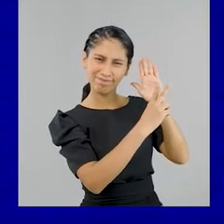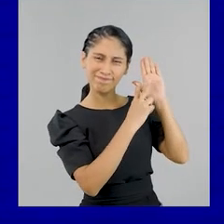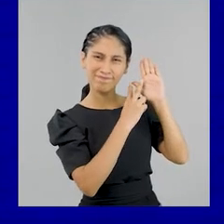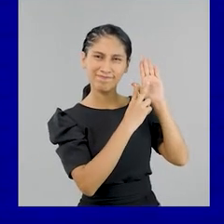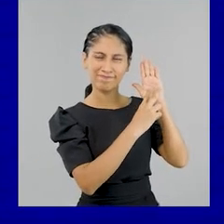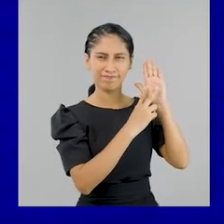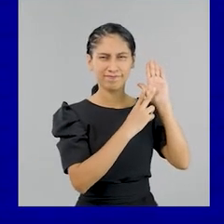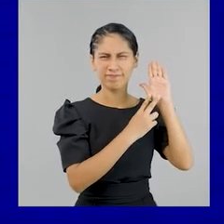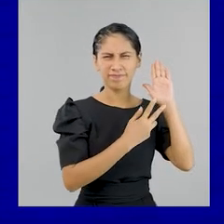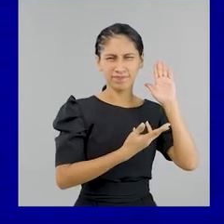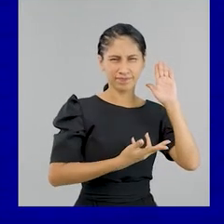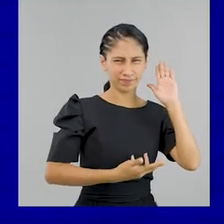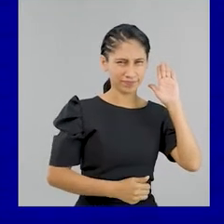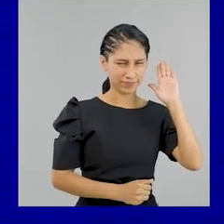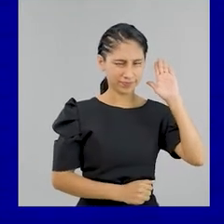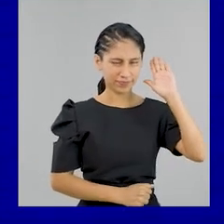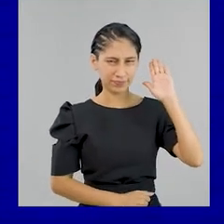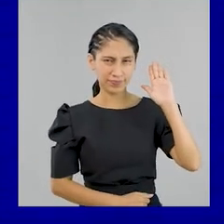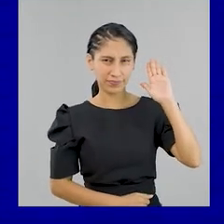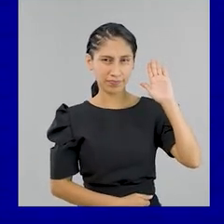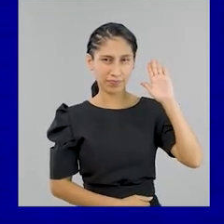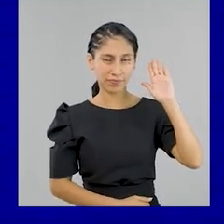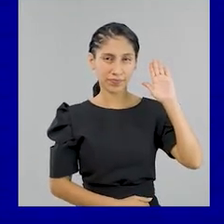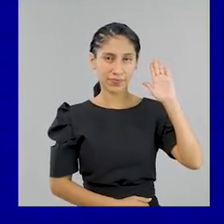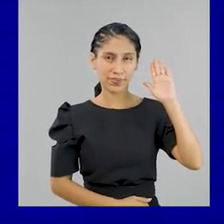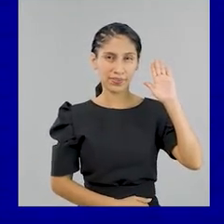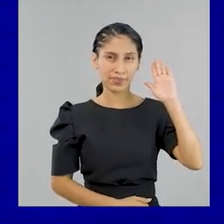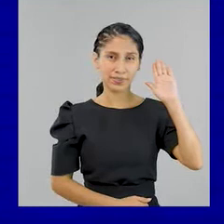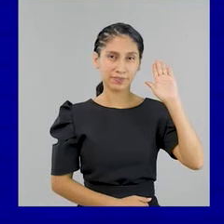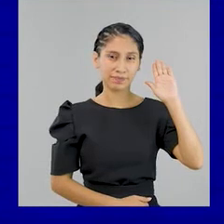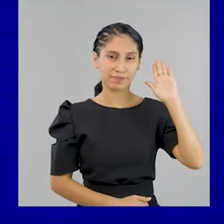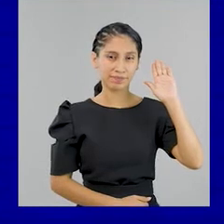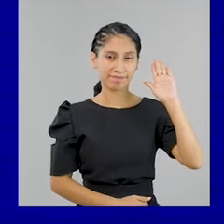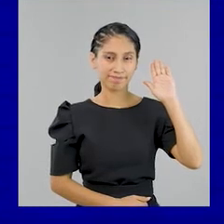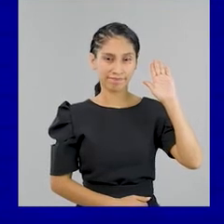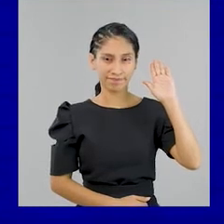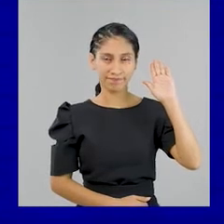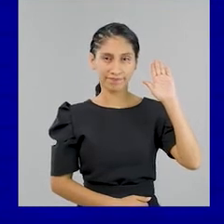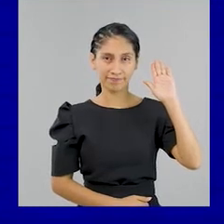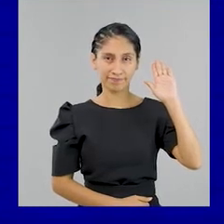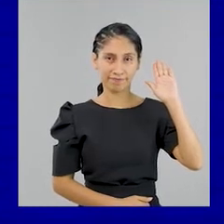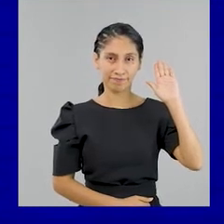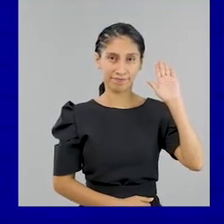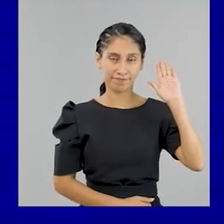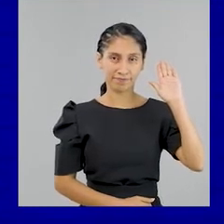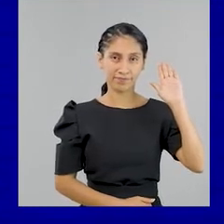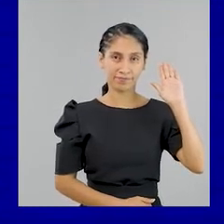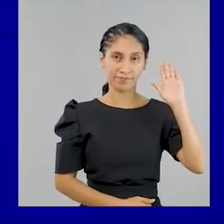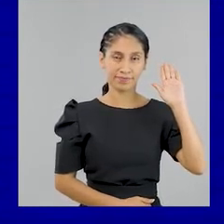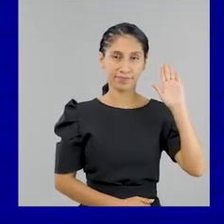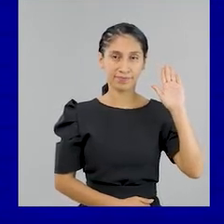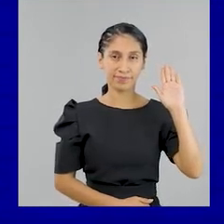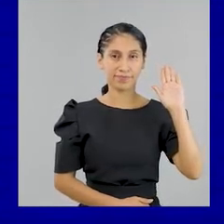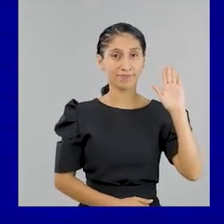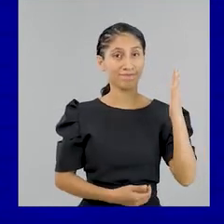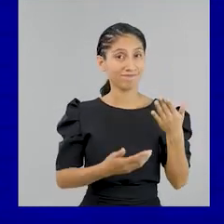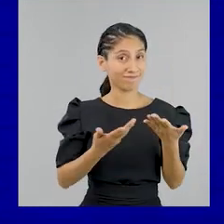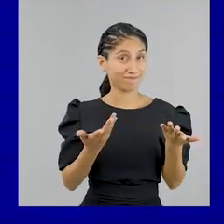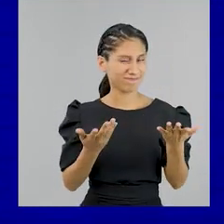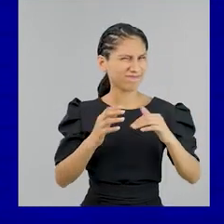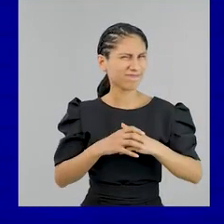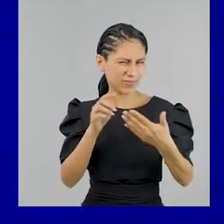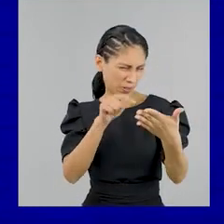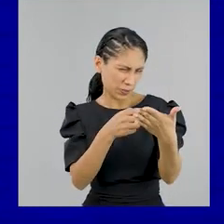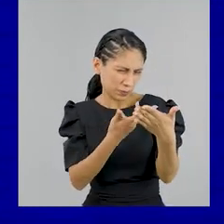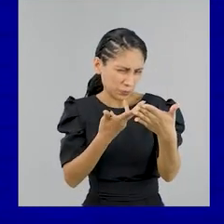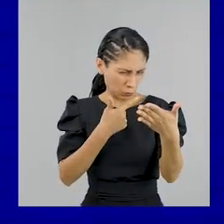un caso resaltante en el que Micaela Bastidas fuera la protagonista de una historia, pero con un nombre cambiado. En